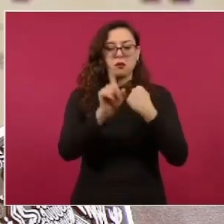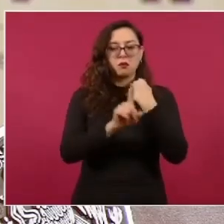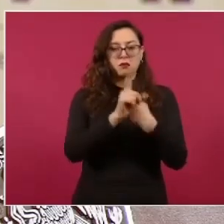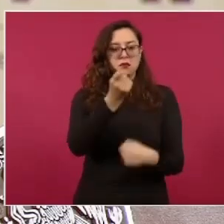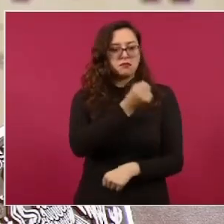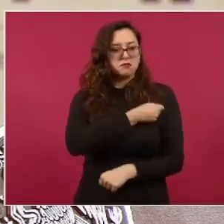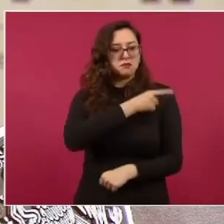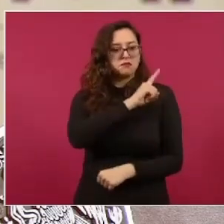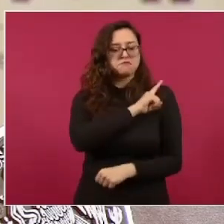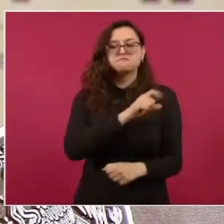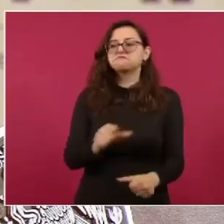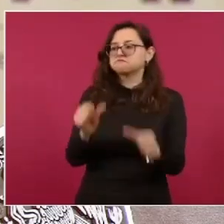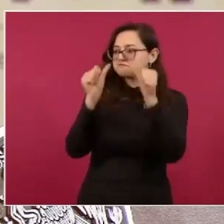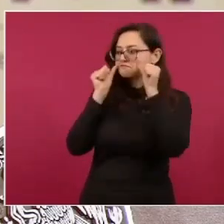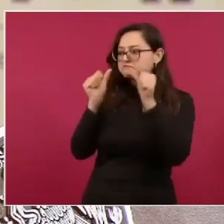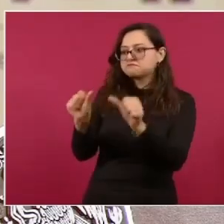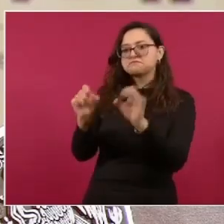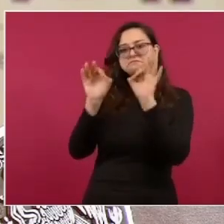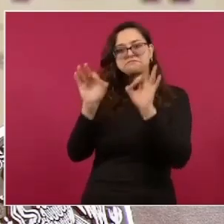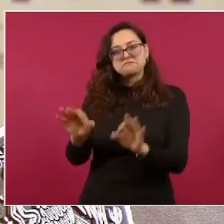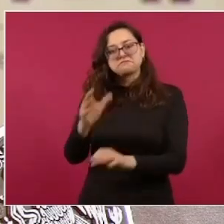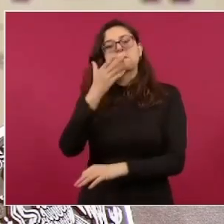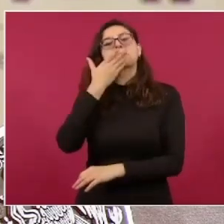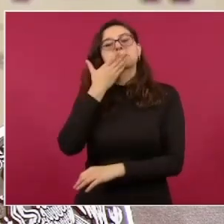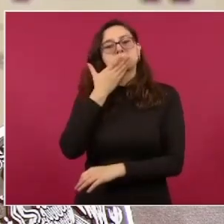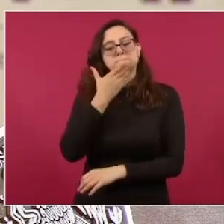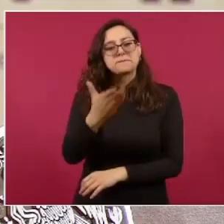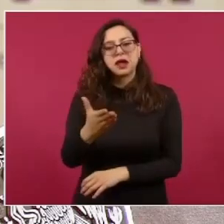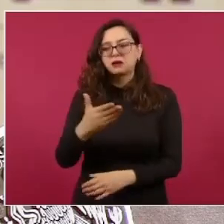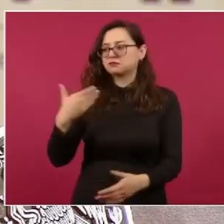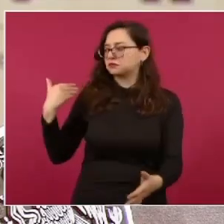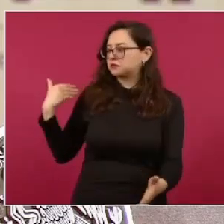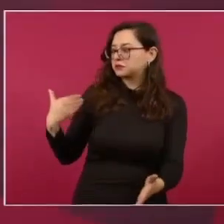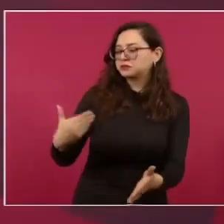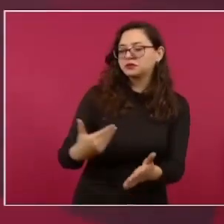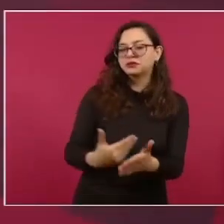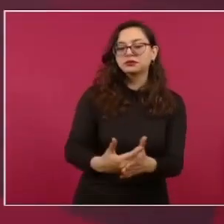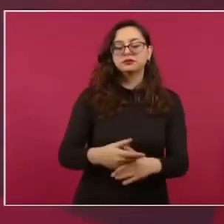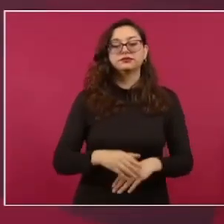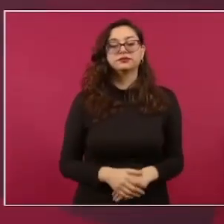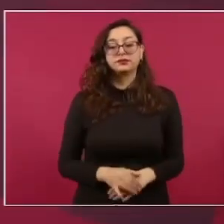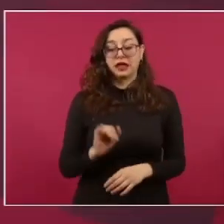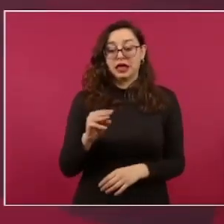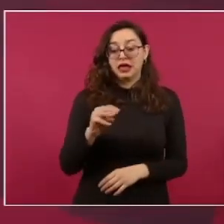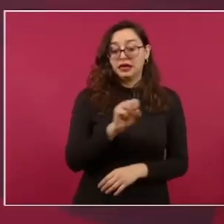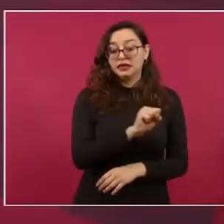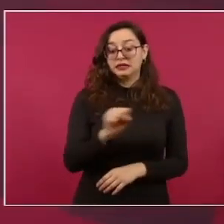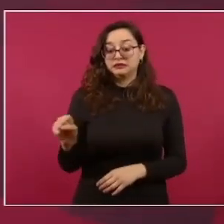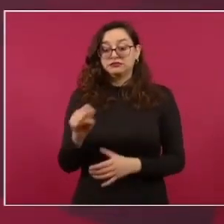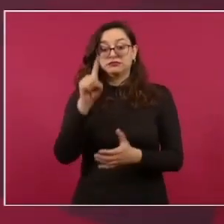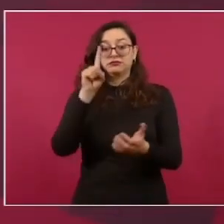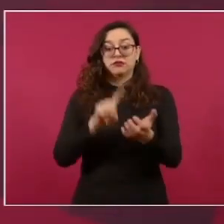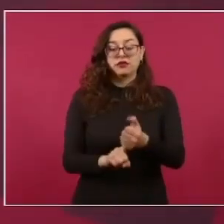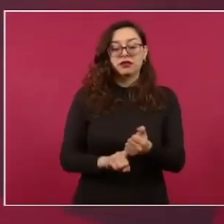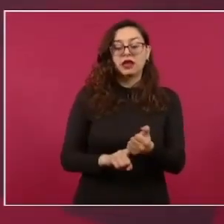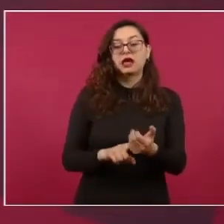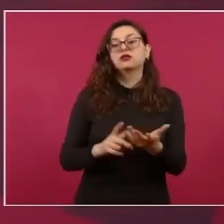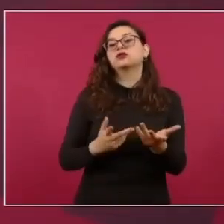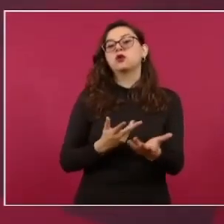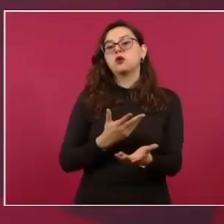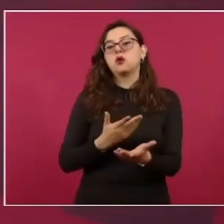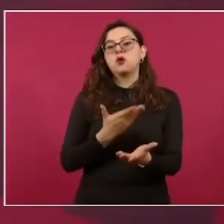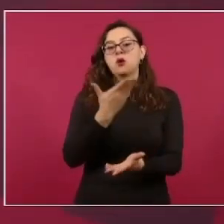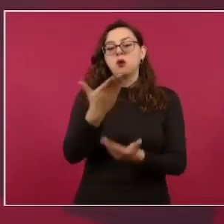Además, las prestaciones brindadas a través del IMSS suponen un incentivo enorme